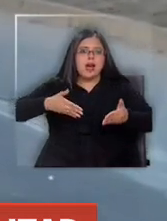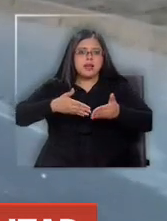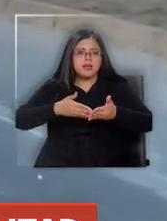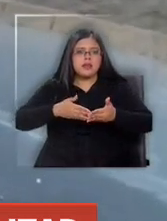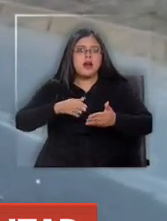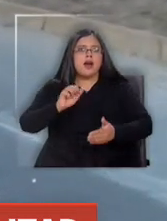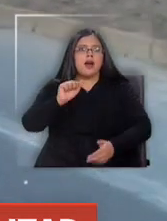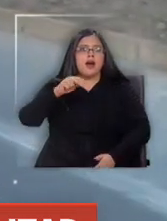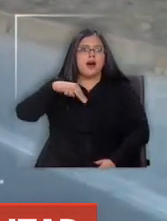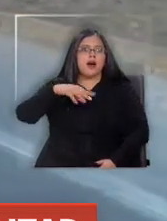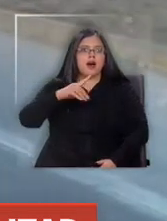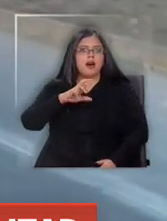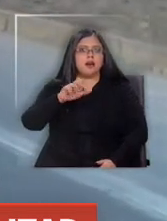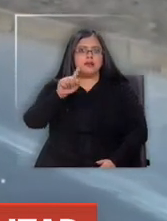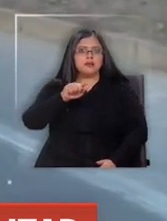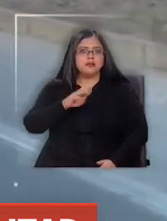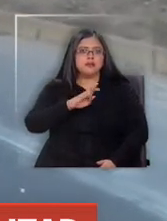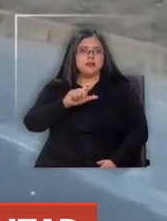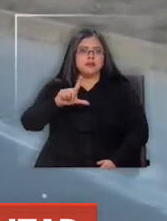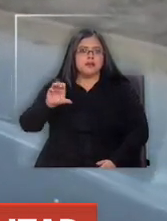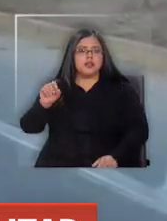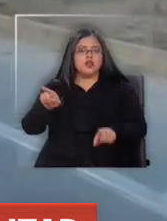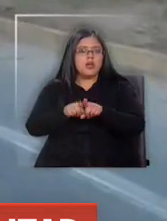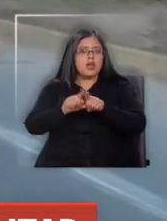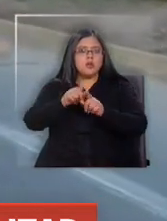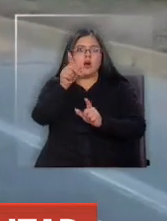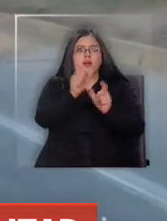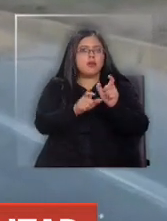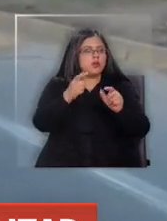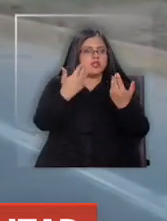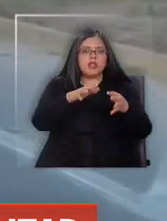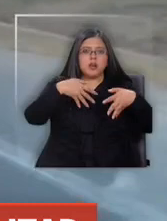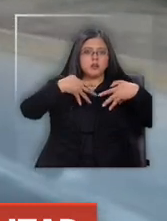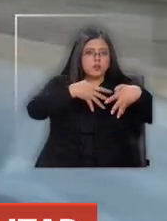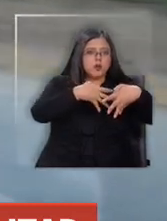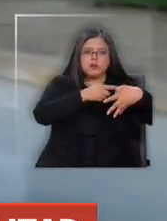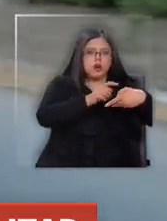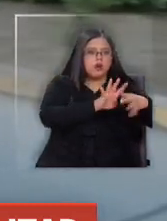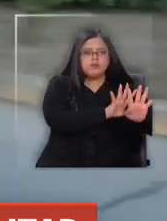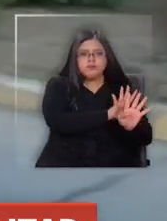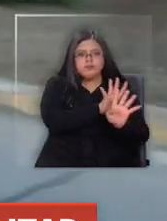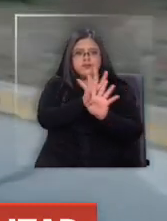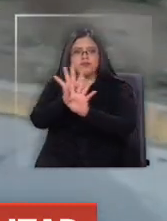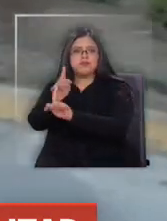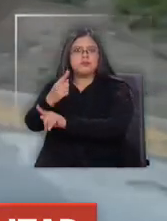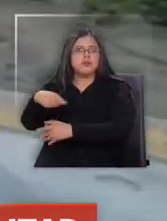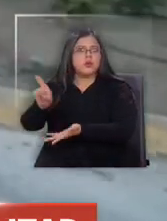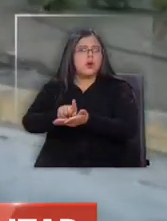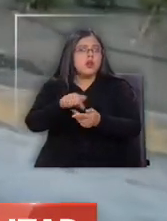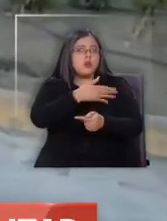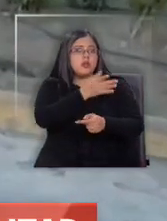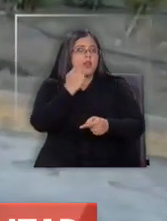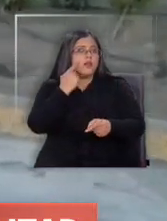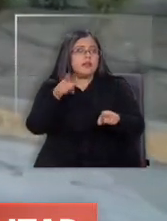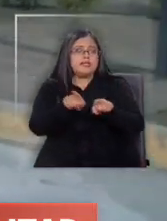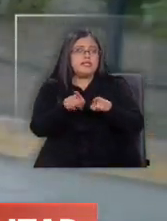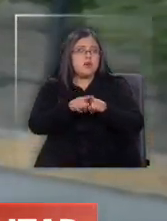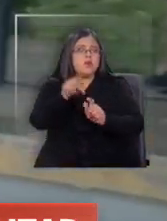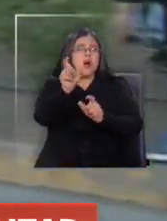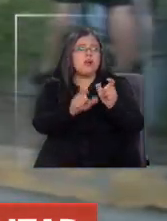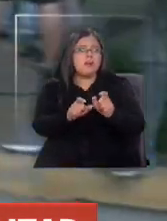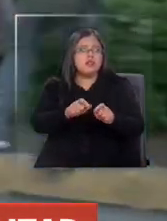vuelto hacia la zona poniente de la capital y son los que están ahora justamente ocupando las calzadas. Esa es la